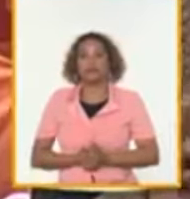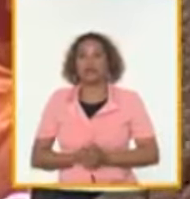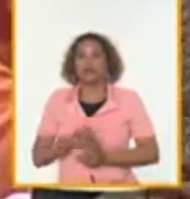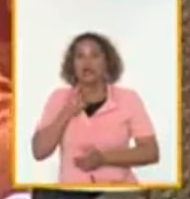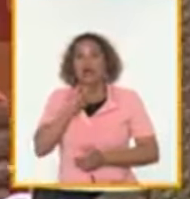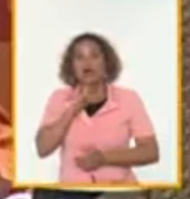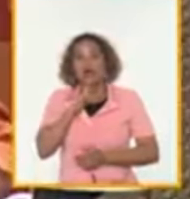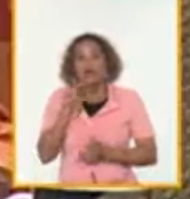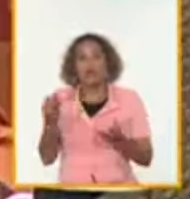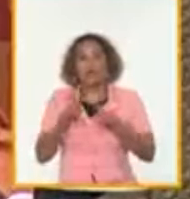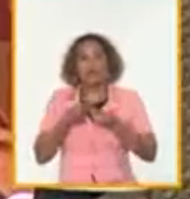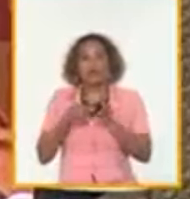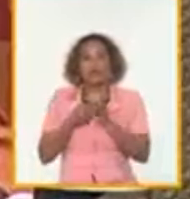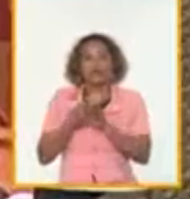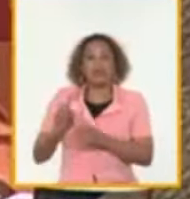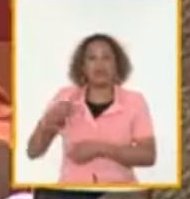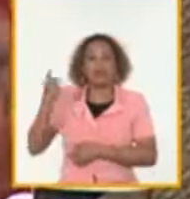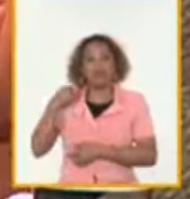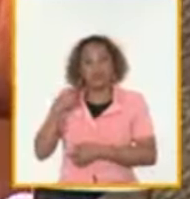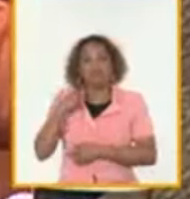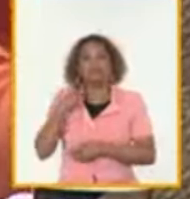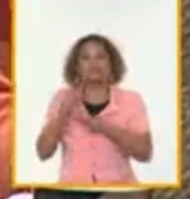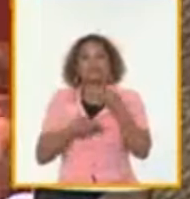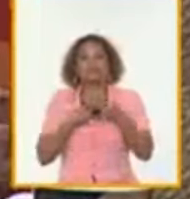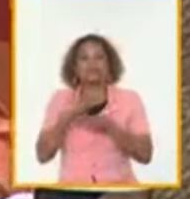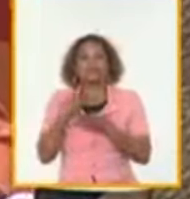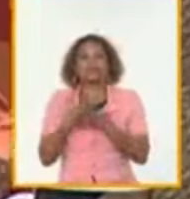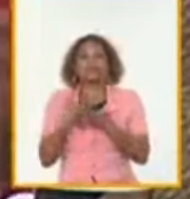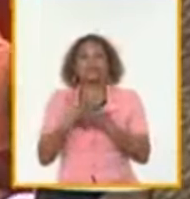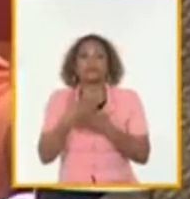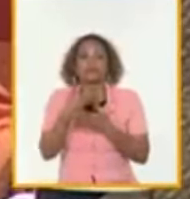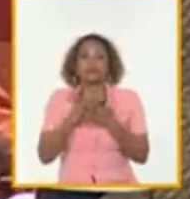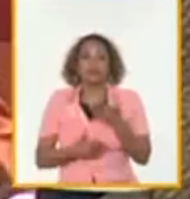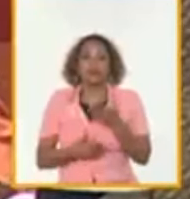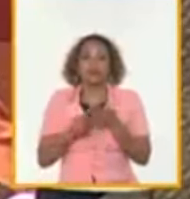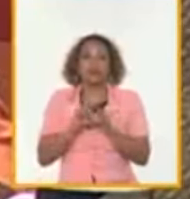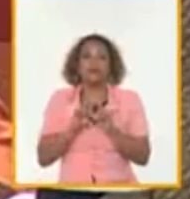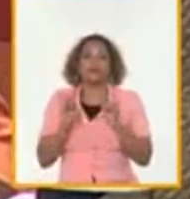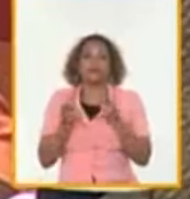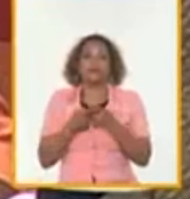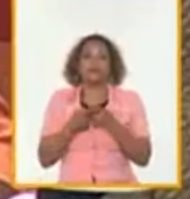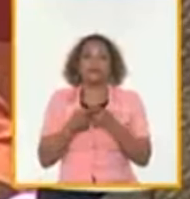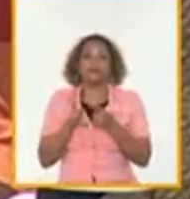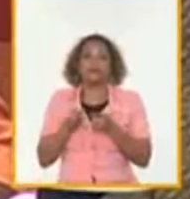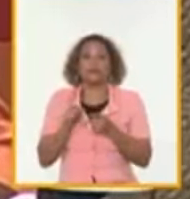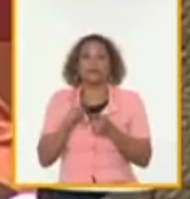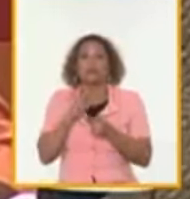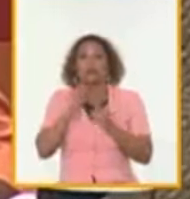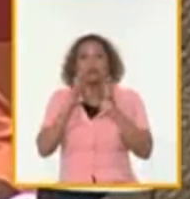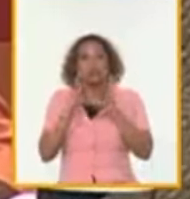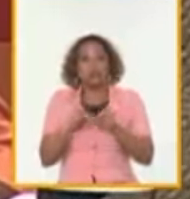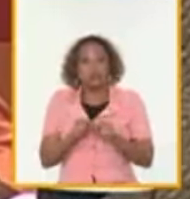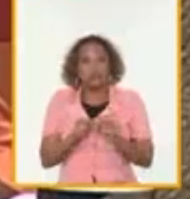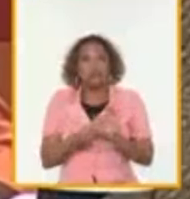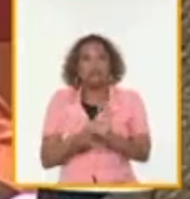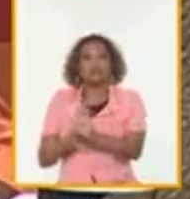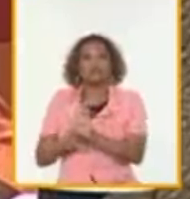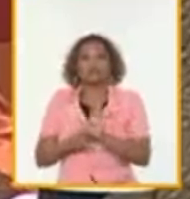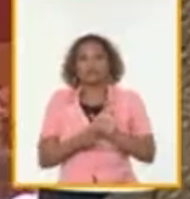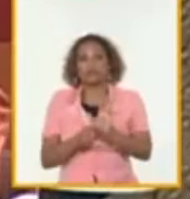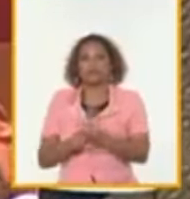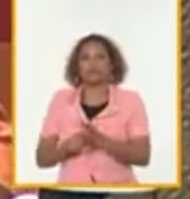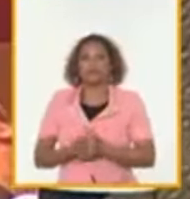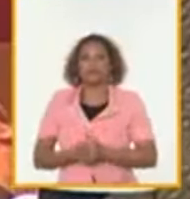mismo en la tarde de ayer yo creo que se hizo la la prueba ya absoluta de que lo que habíamos hecho dio resultado en en